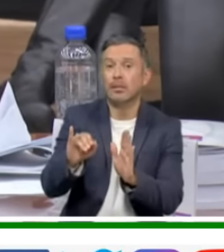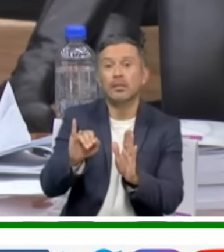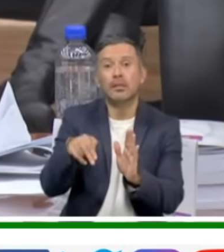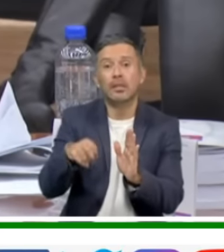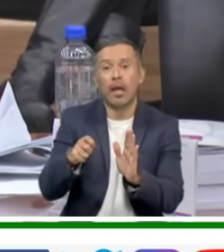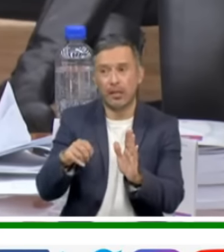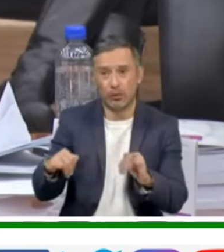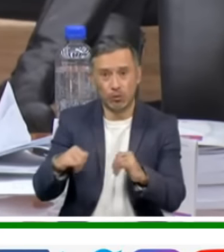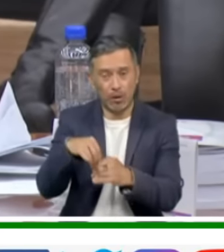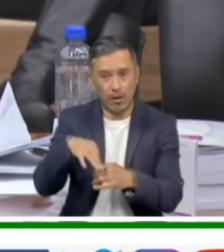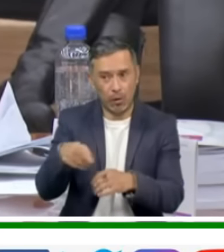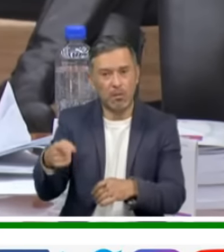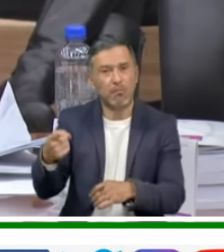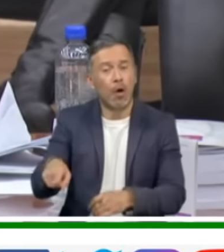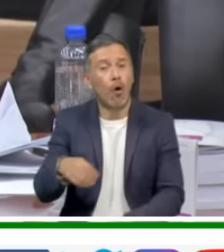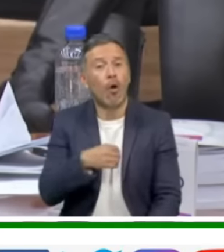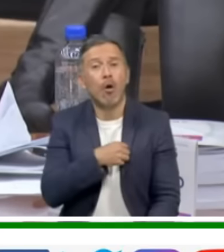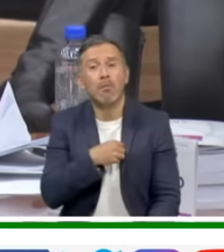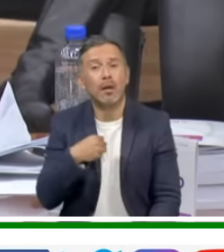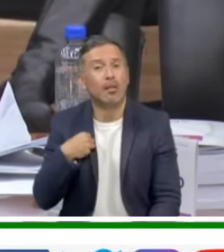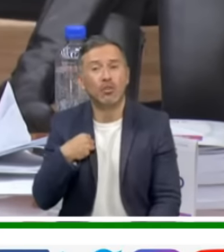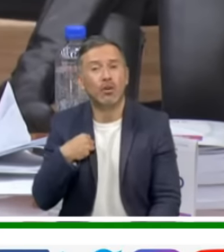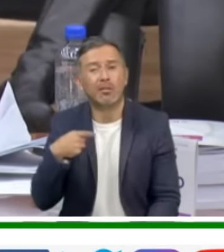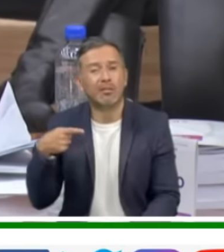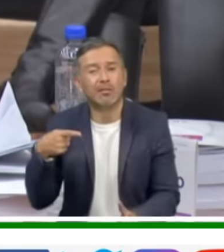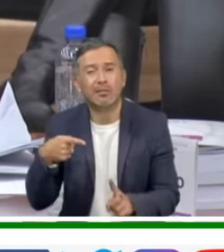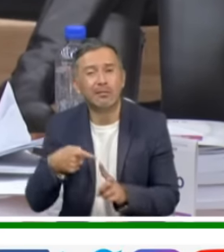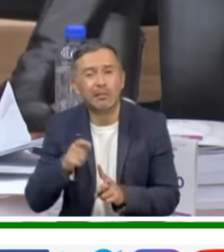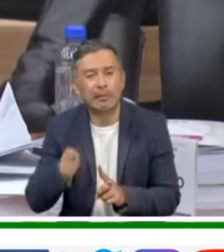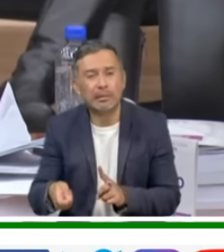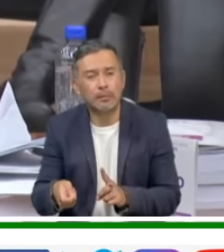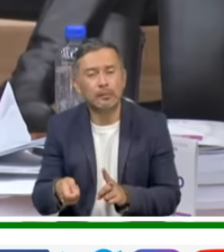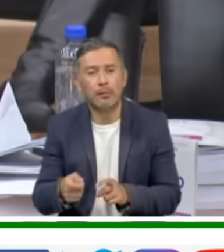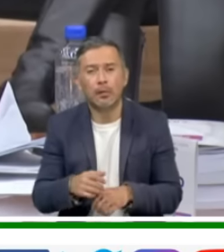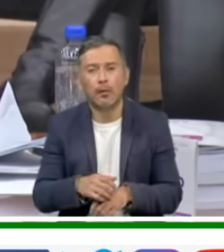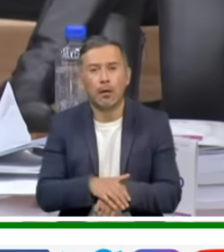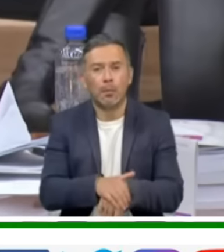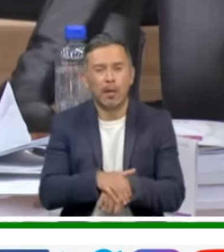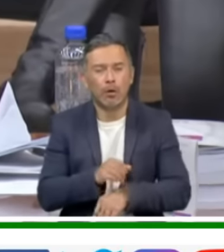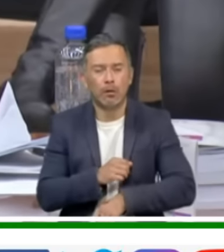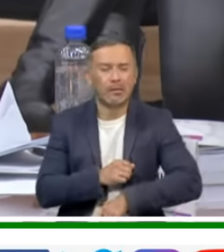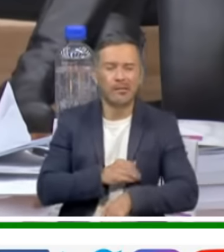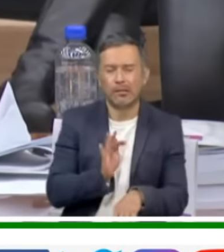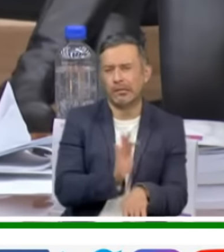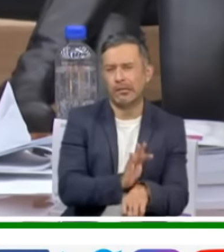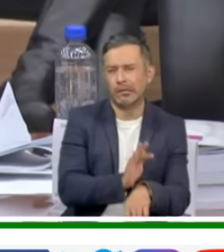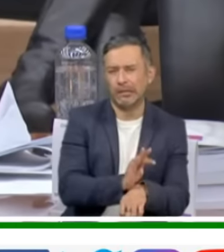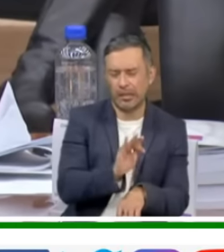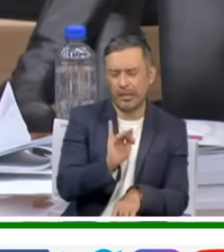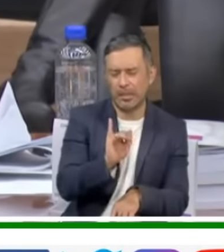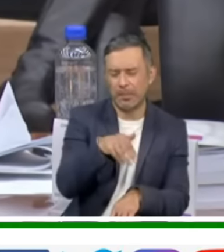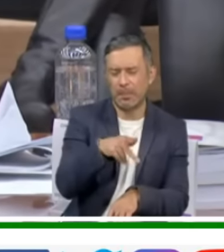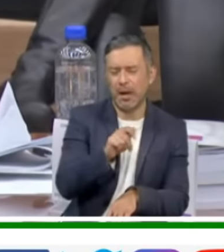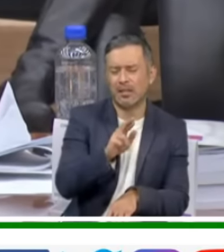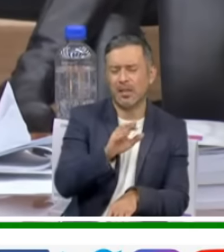elector que es el principio de imparcialidad ese es el